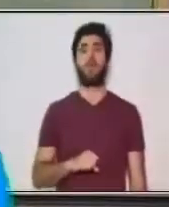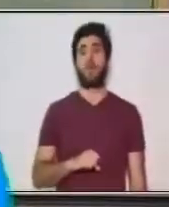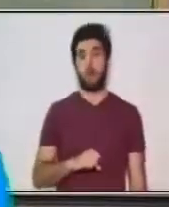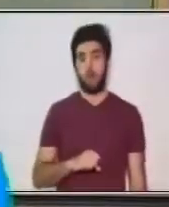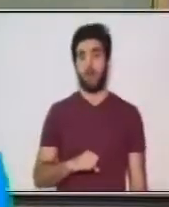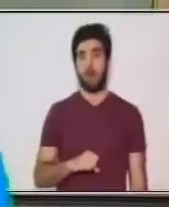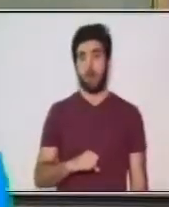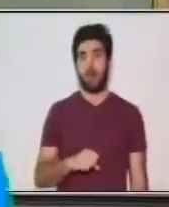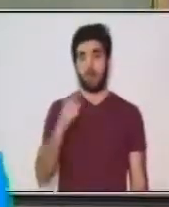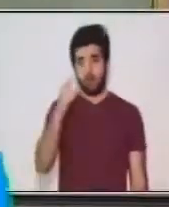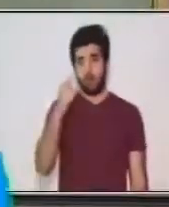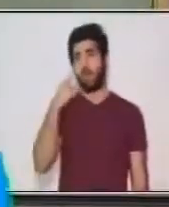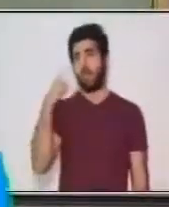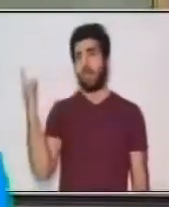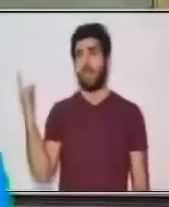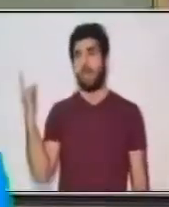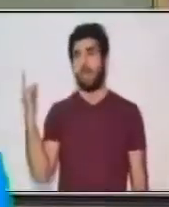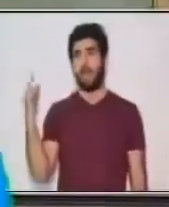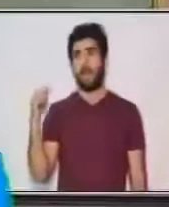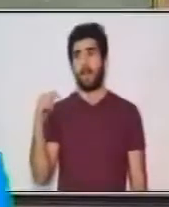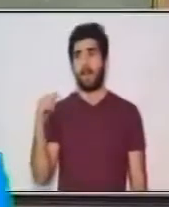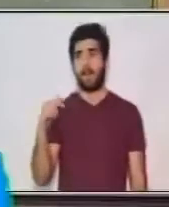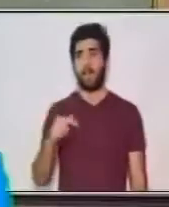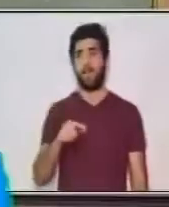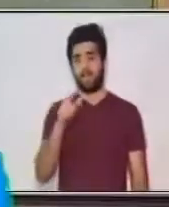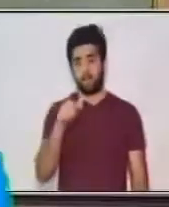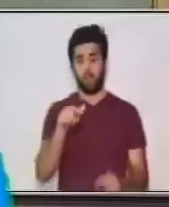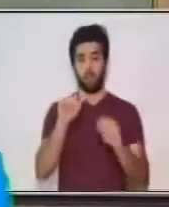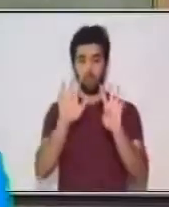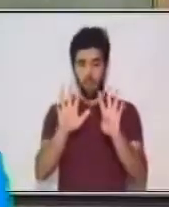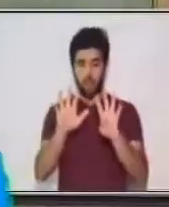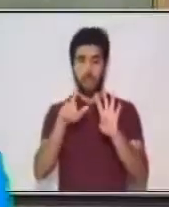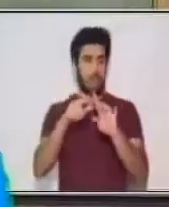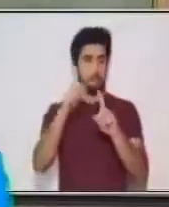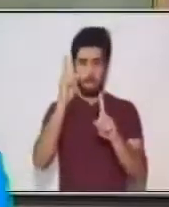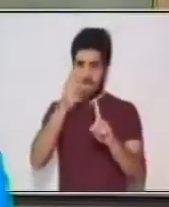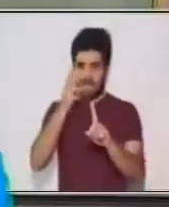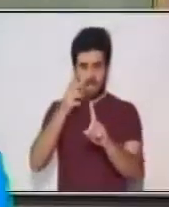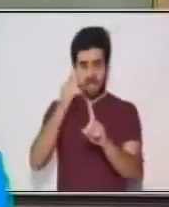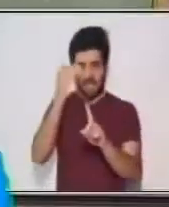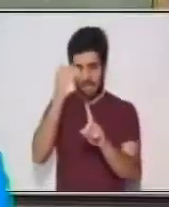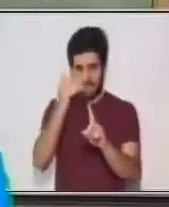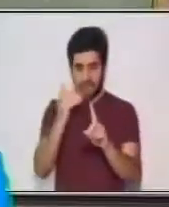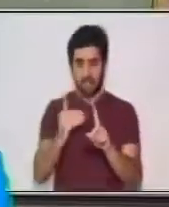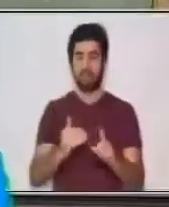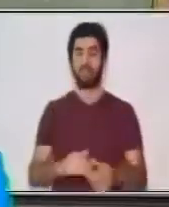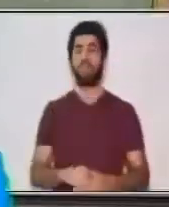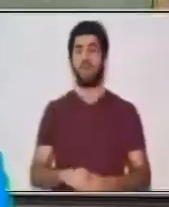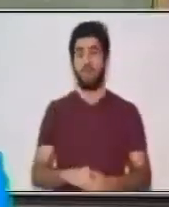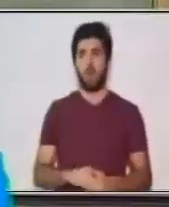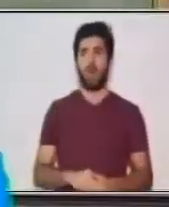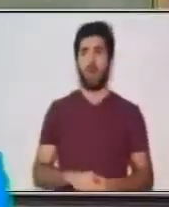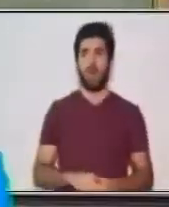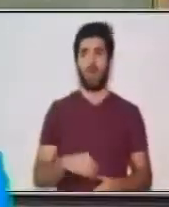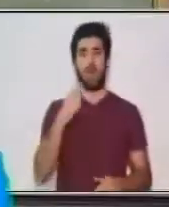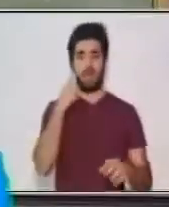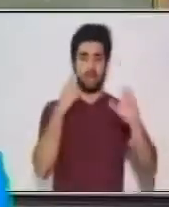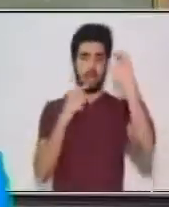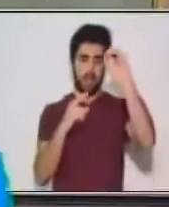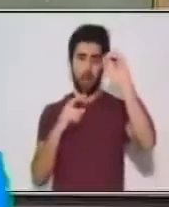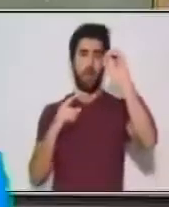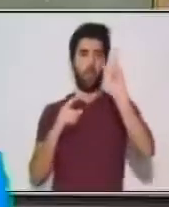Acá, este número, este factor es el que es constante. Y si nos damos cuenta, este número es el que